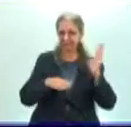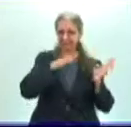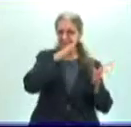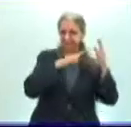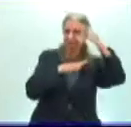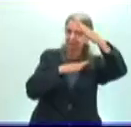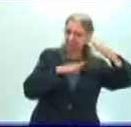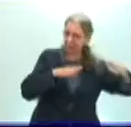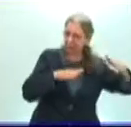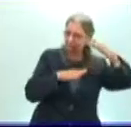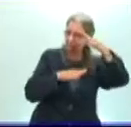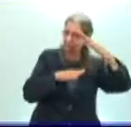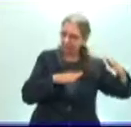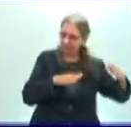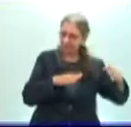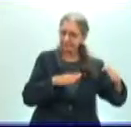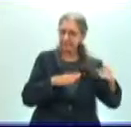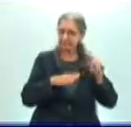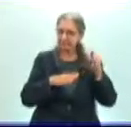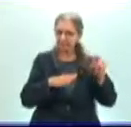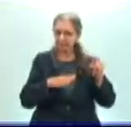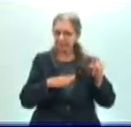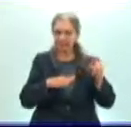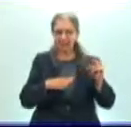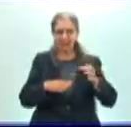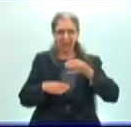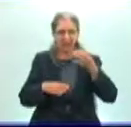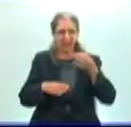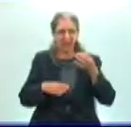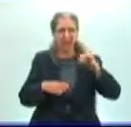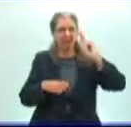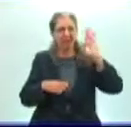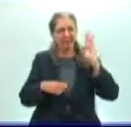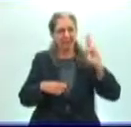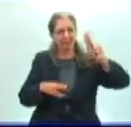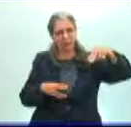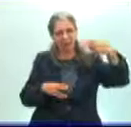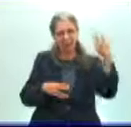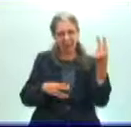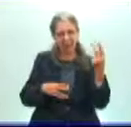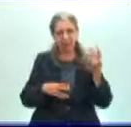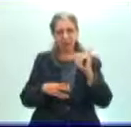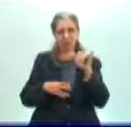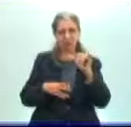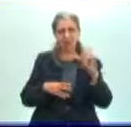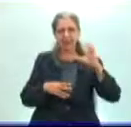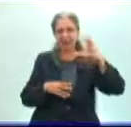se puede calcular por la expresión B al cuadrado igual a